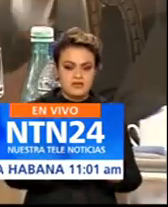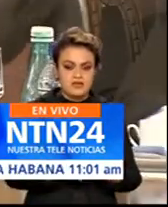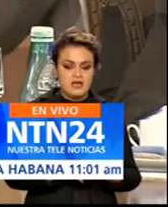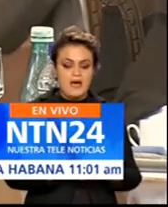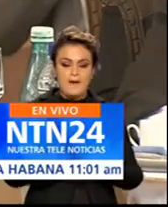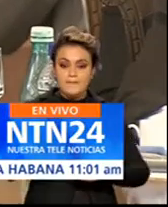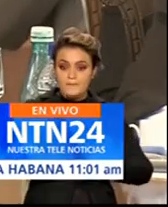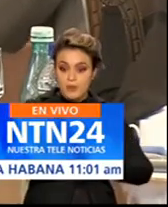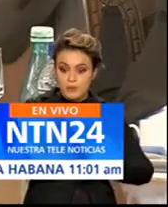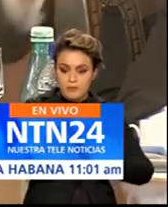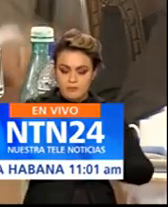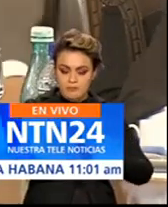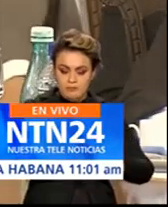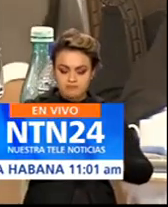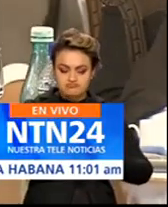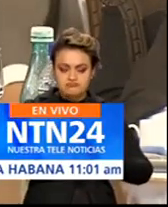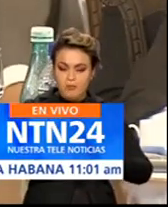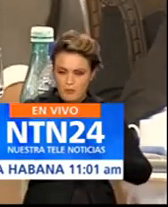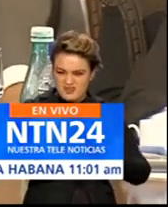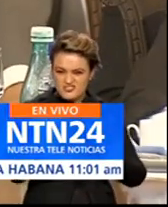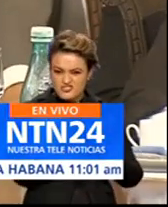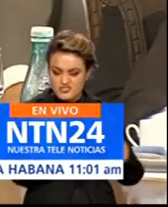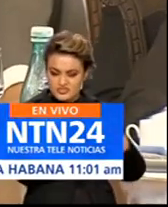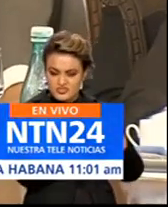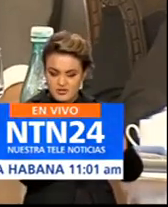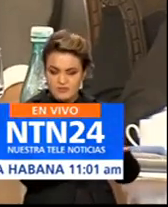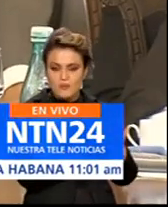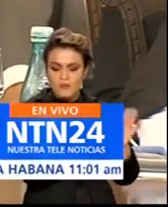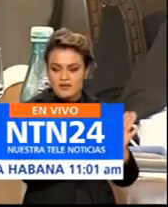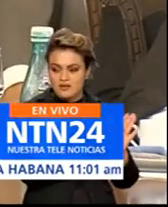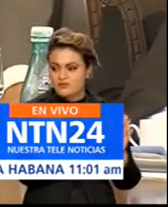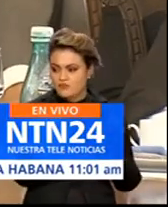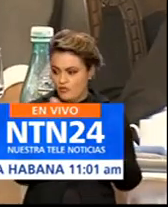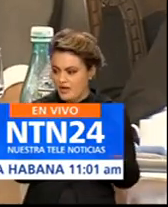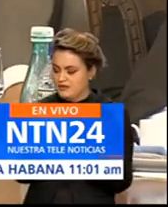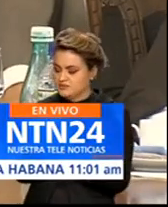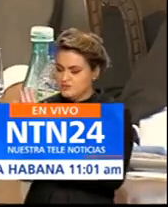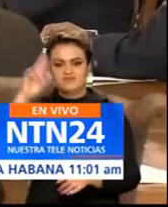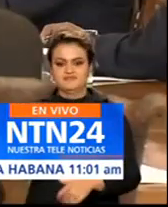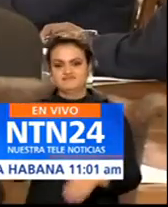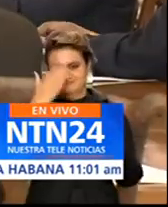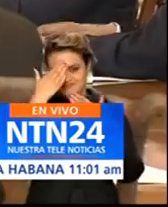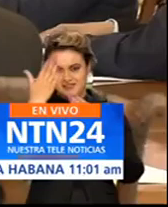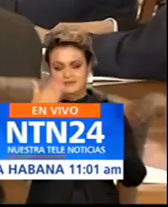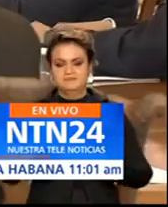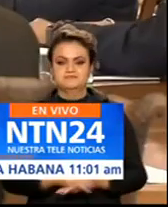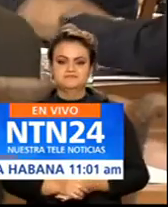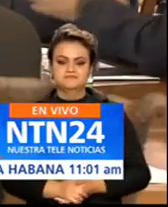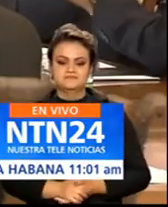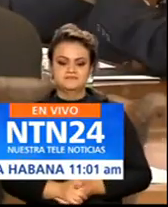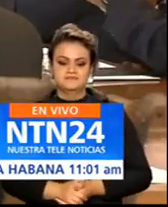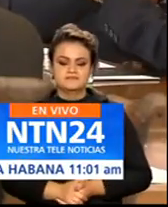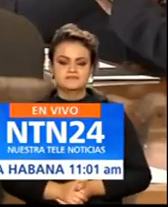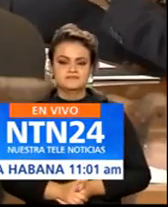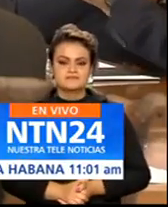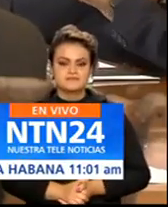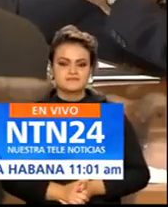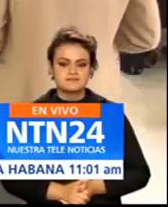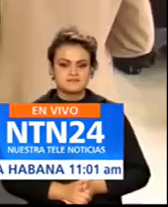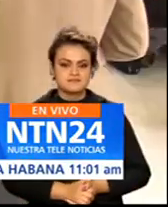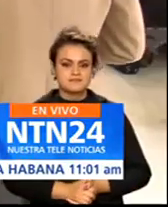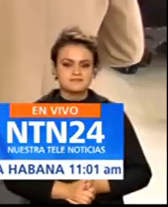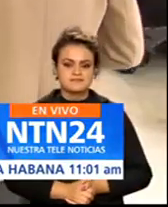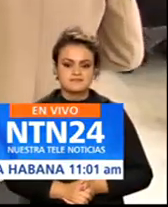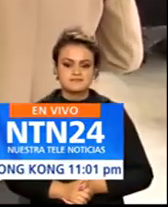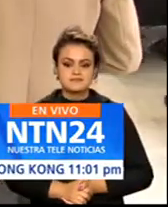con pronunciamientos individuales y luego para un debate informal seguido de una cena en la Alborada residencia